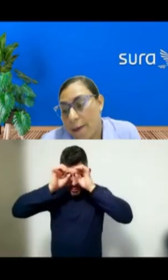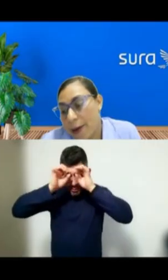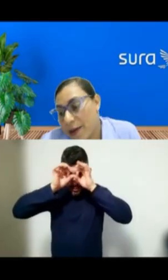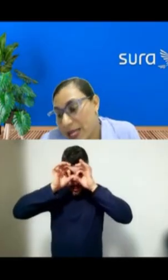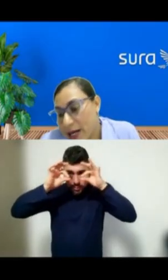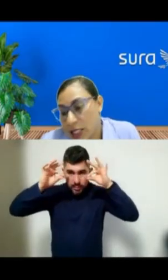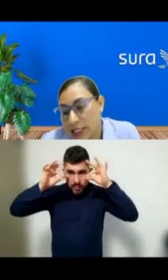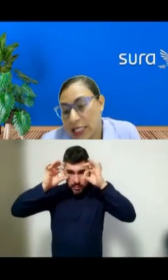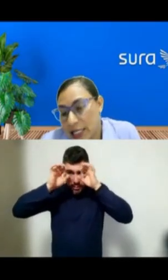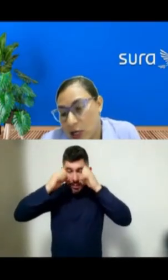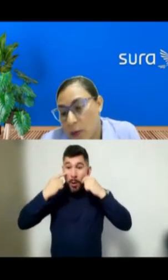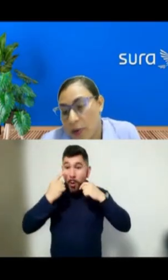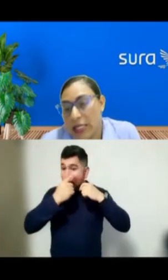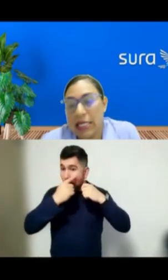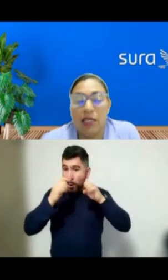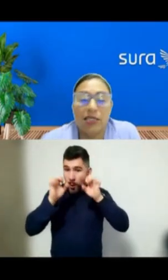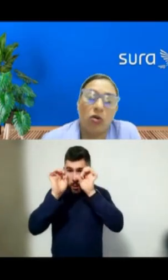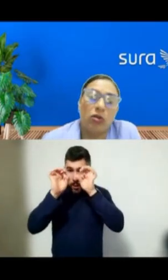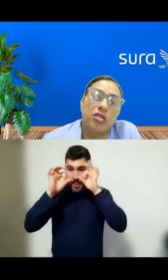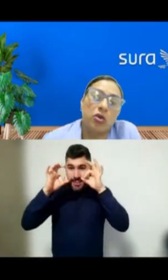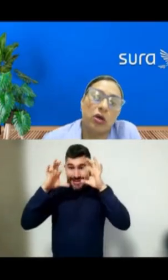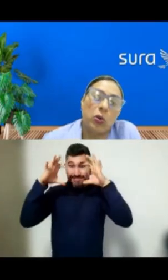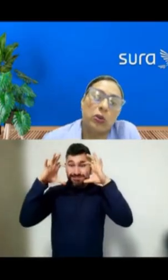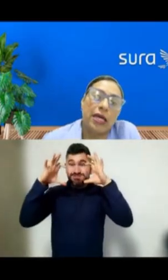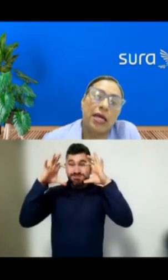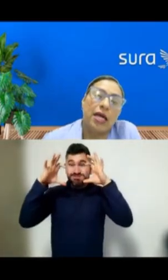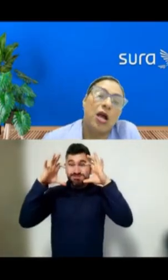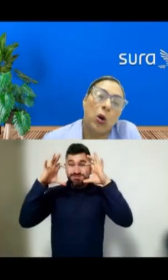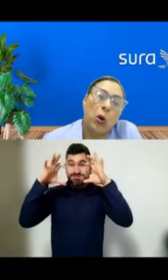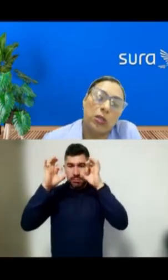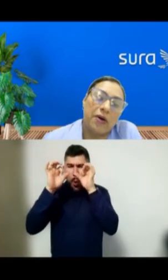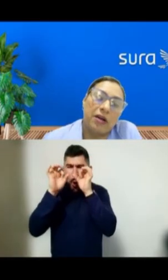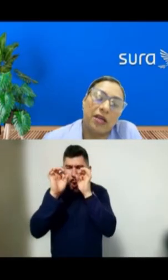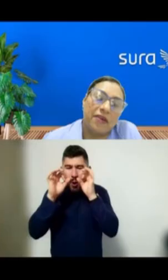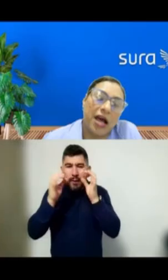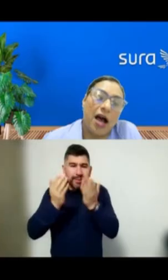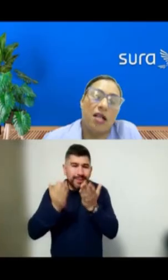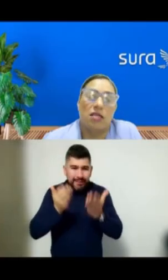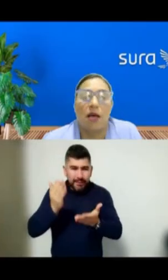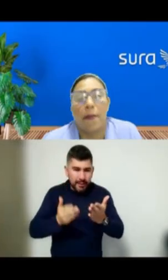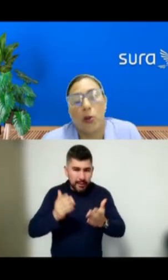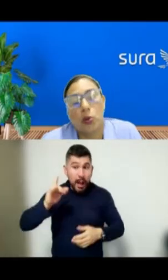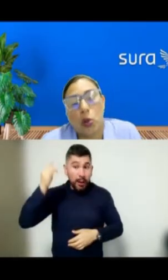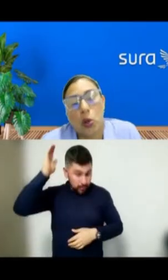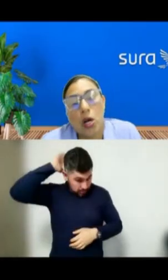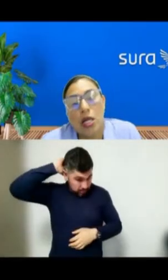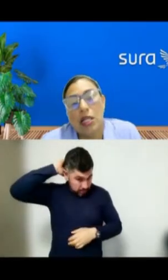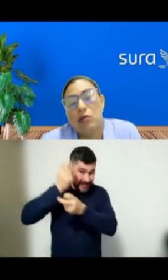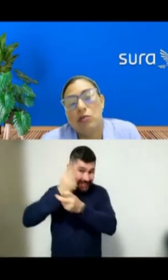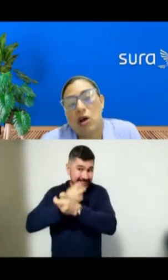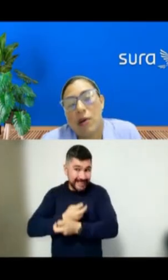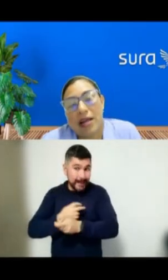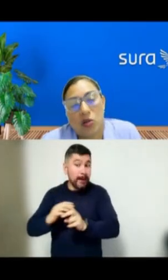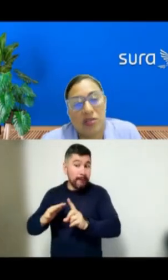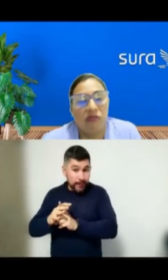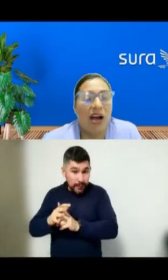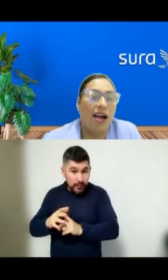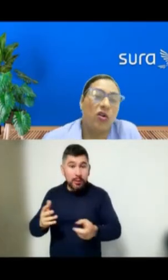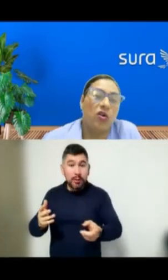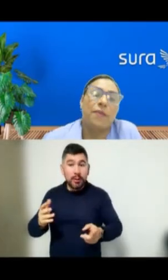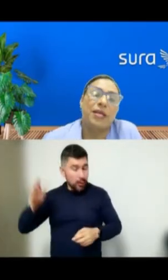paciente para mirar si tiene comprometida, si hay una lesión de columna vertebral, si de pronto tiene un